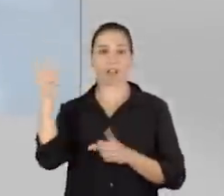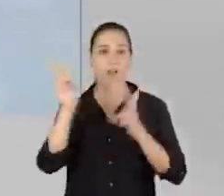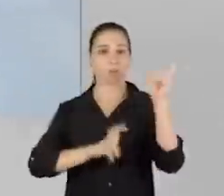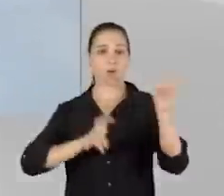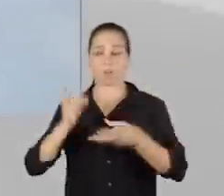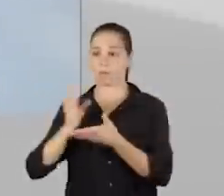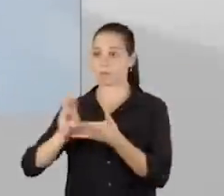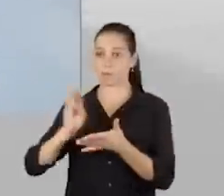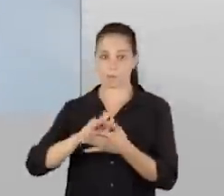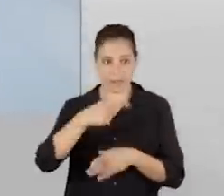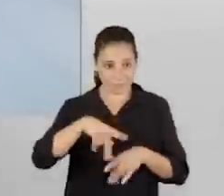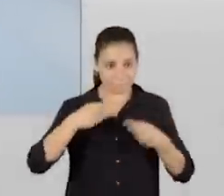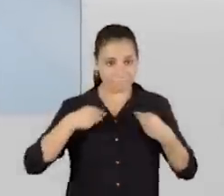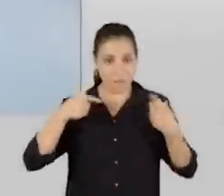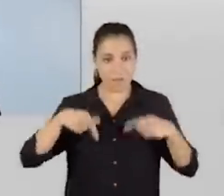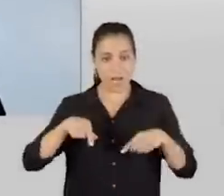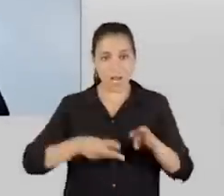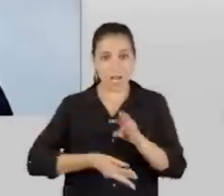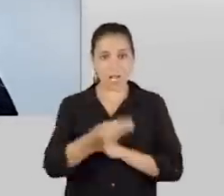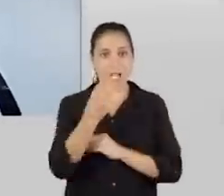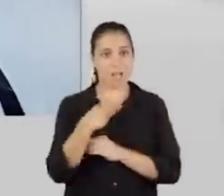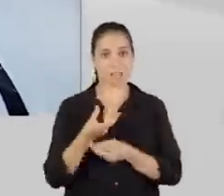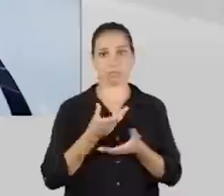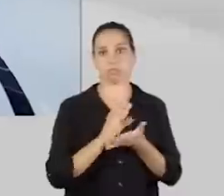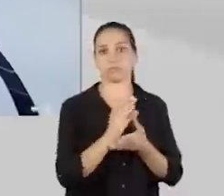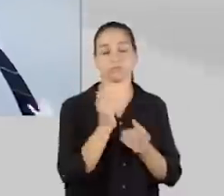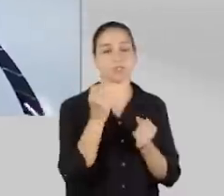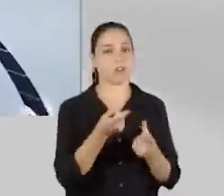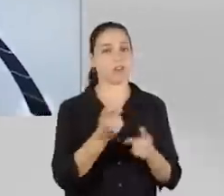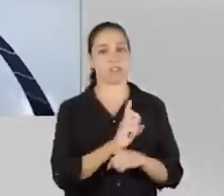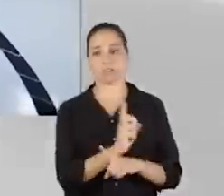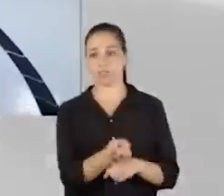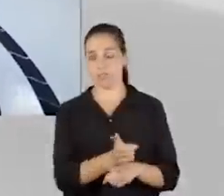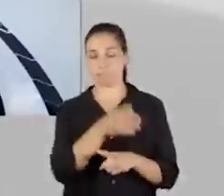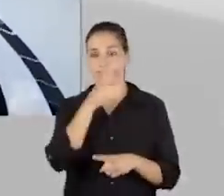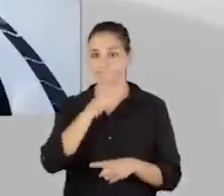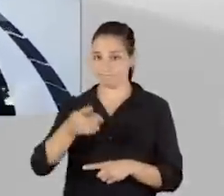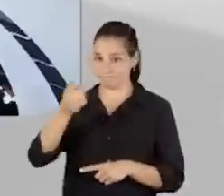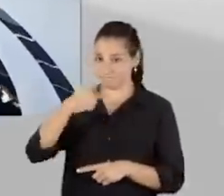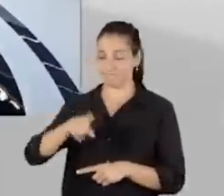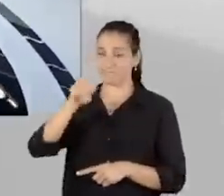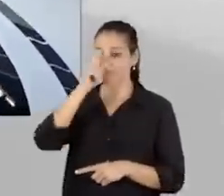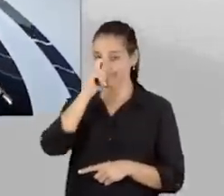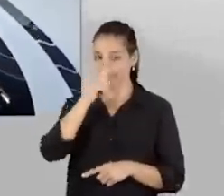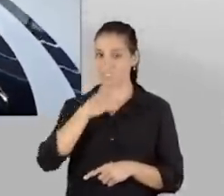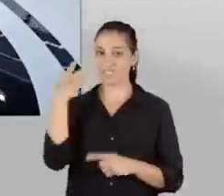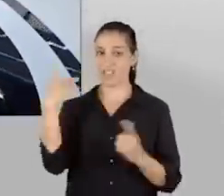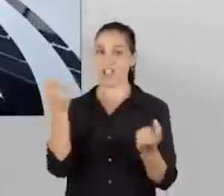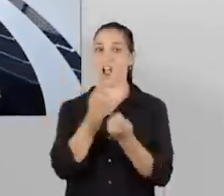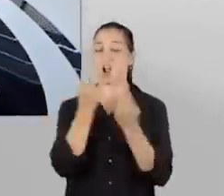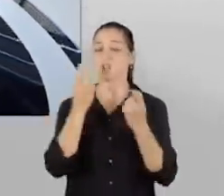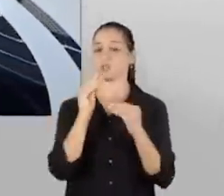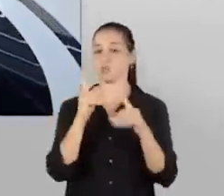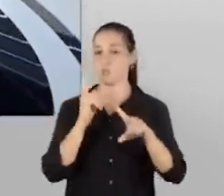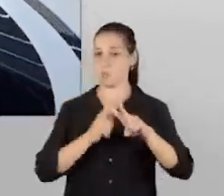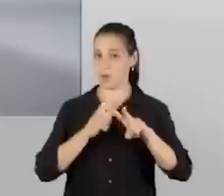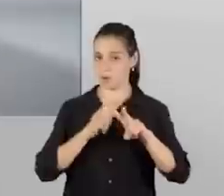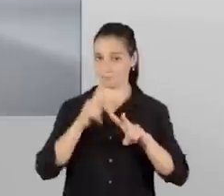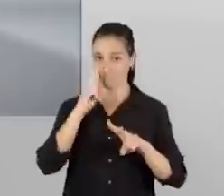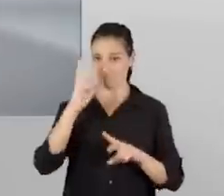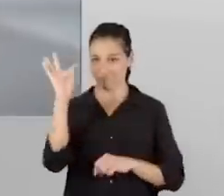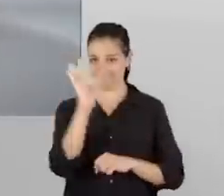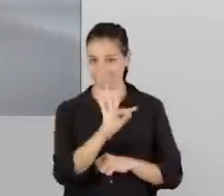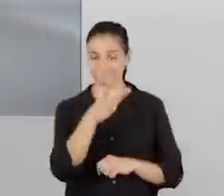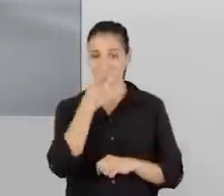necesita y si no descárguense ustedes el QR del de vox y verán ustedes Quién ha recibido en la comunidad